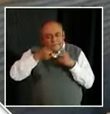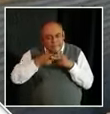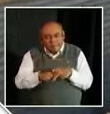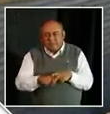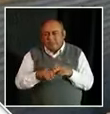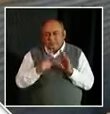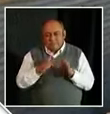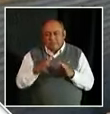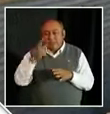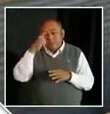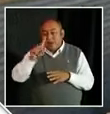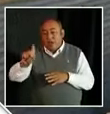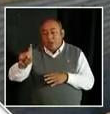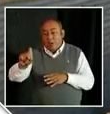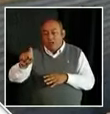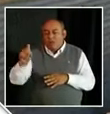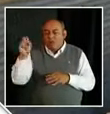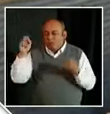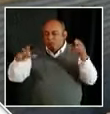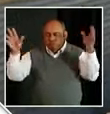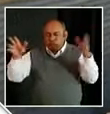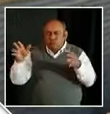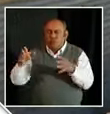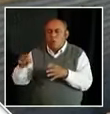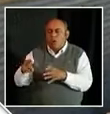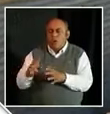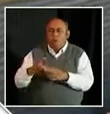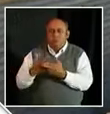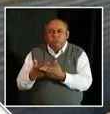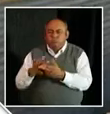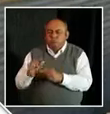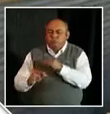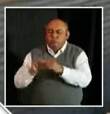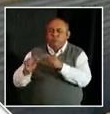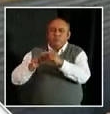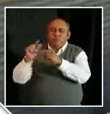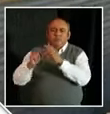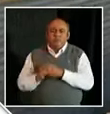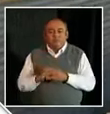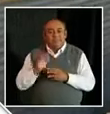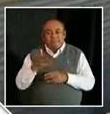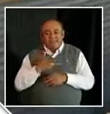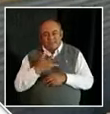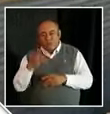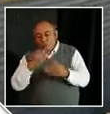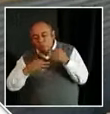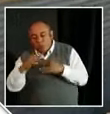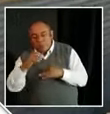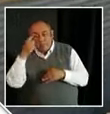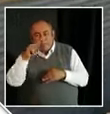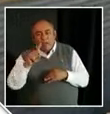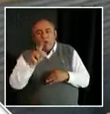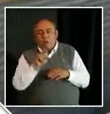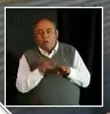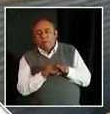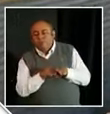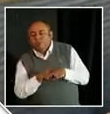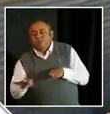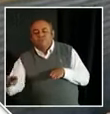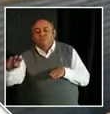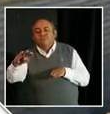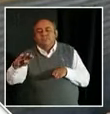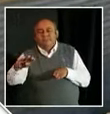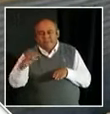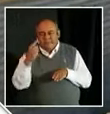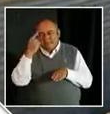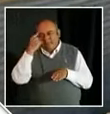el llenado de la presa. Tenemos abiertos ya la obra de desvío, la estamos conectando con el objeto de